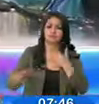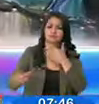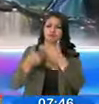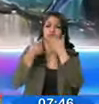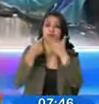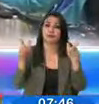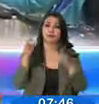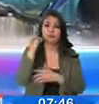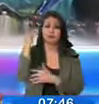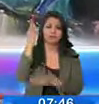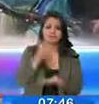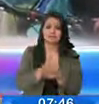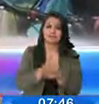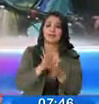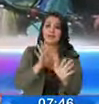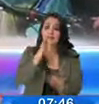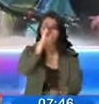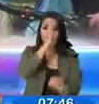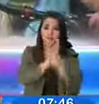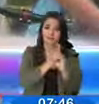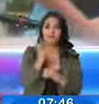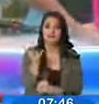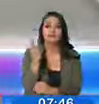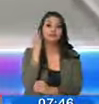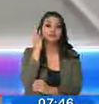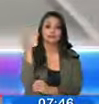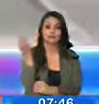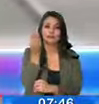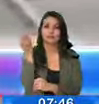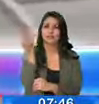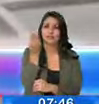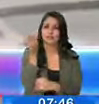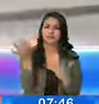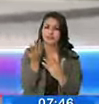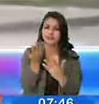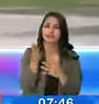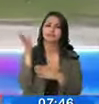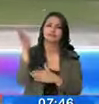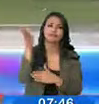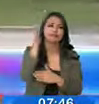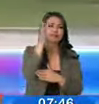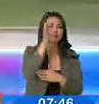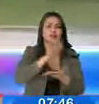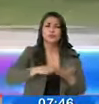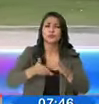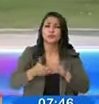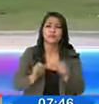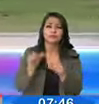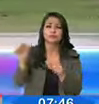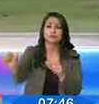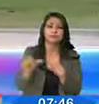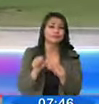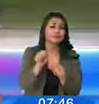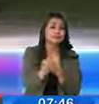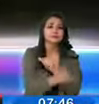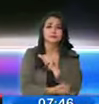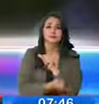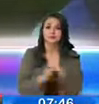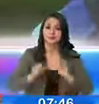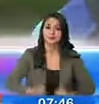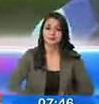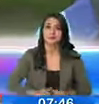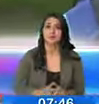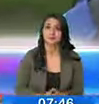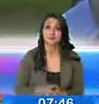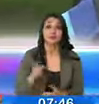libertad de la mujer es el fin de estas jóvenes que pretenden llegar a las comunidades más alejadas de estos países. Entonces